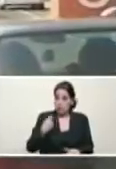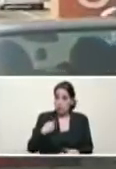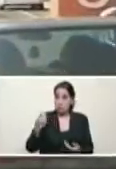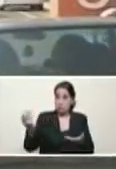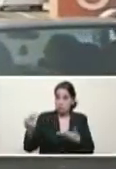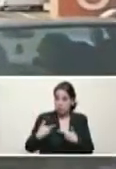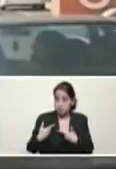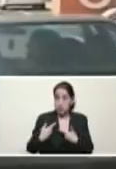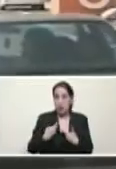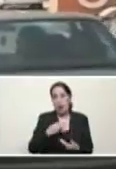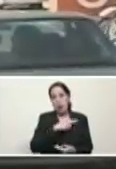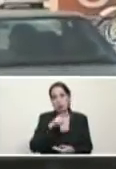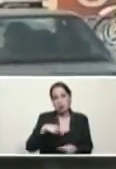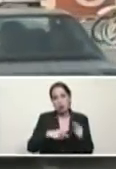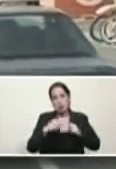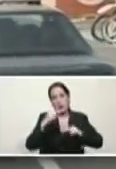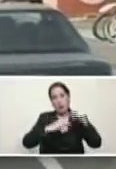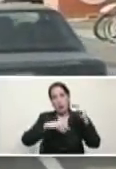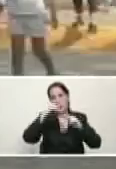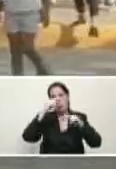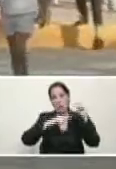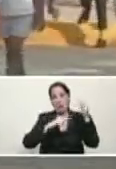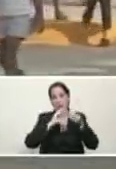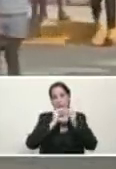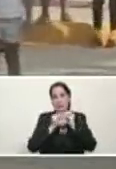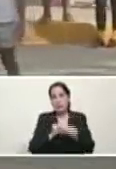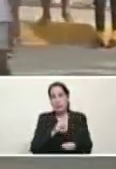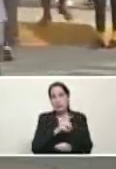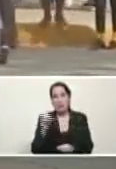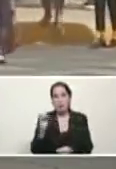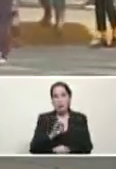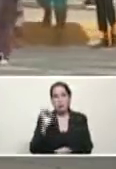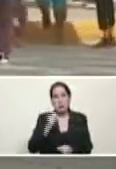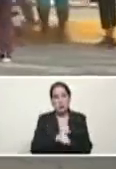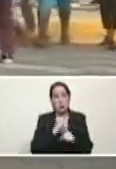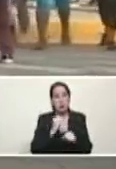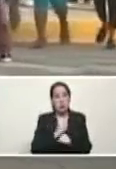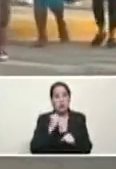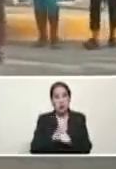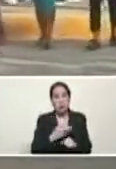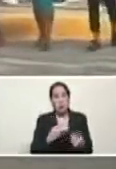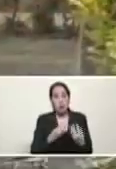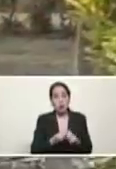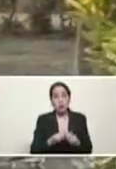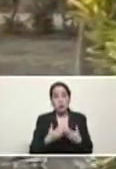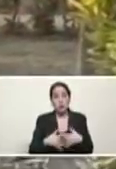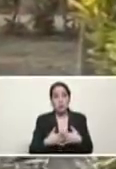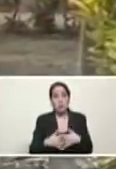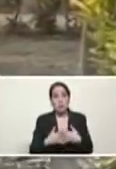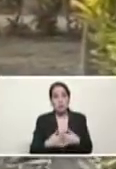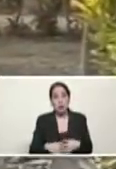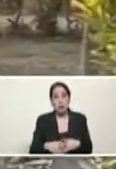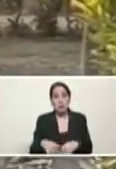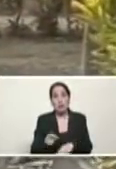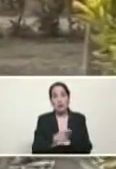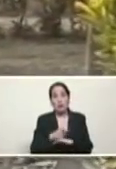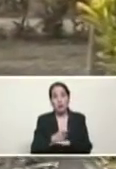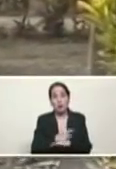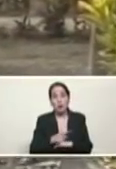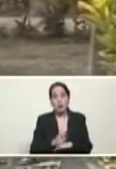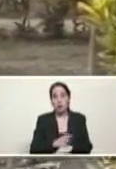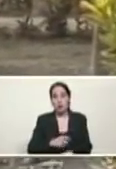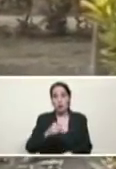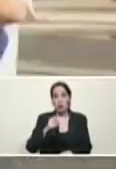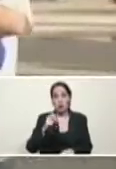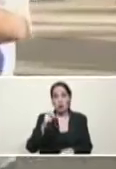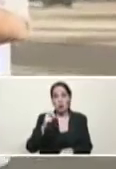presidente. Bueno, logramos más del 100% de la meta, porque trabajamos con la empresa del estado, de la gobernación del estado Falcón, y por